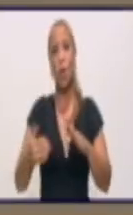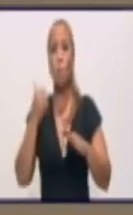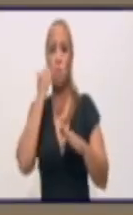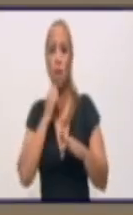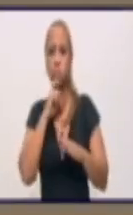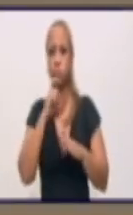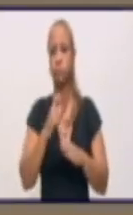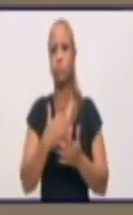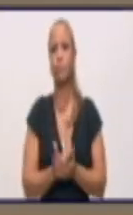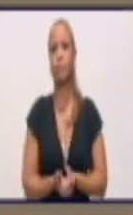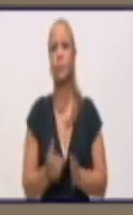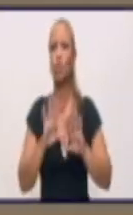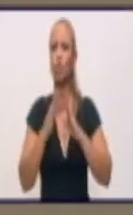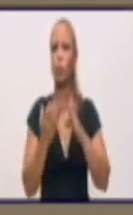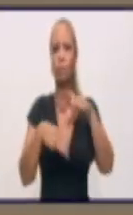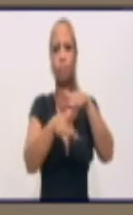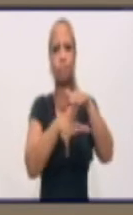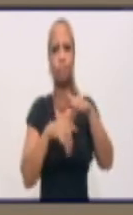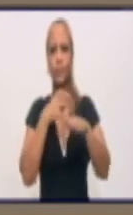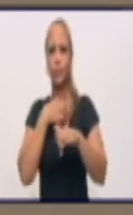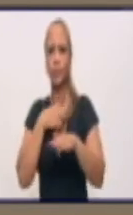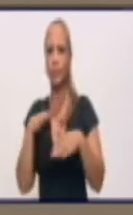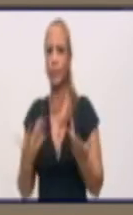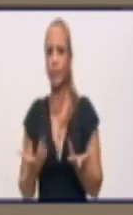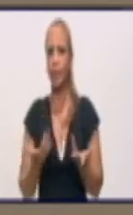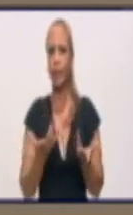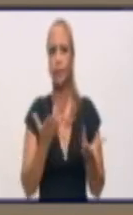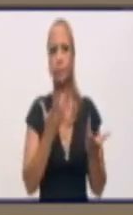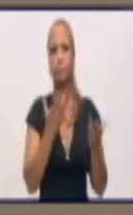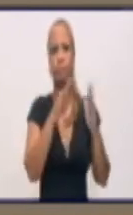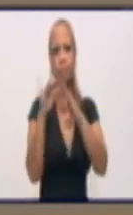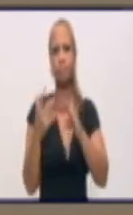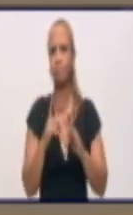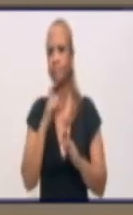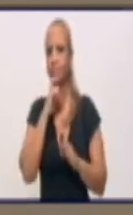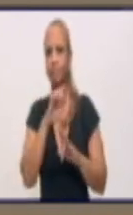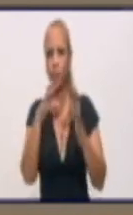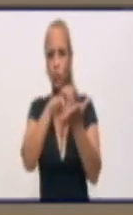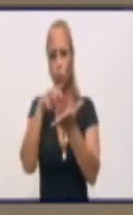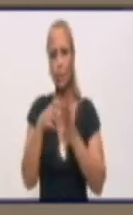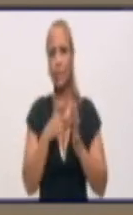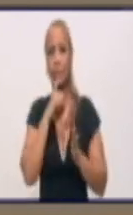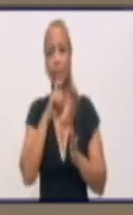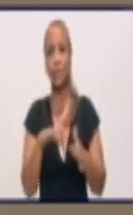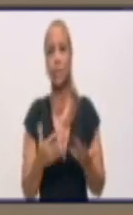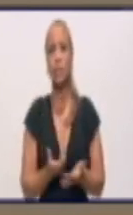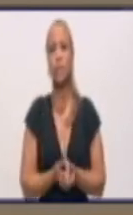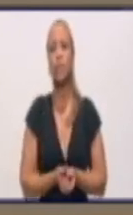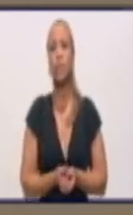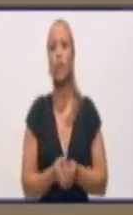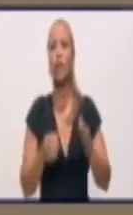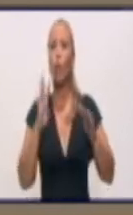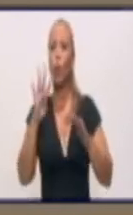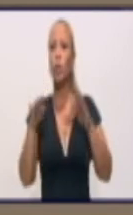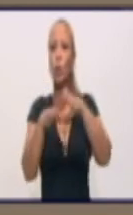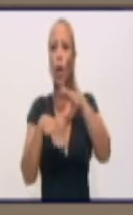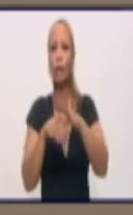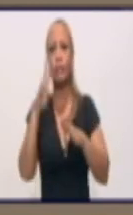ver, mira, todas las áreas de salud tienen en todos los ciclos manzanas reiterativas. Todas, las 4 áreas de salud del municipio de